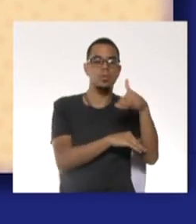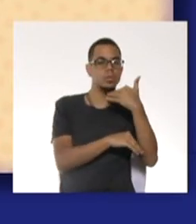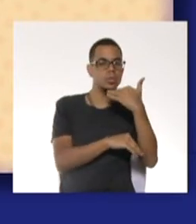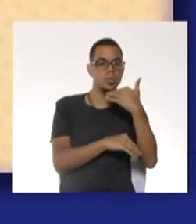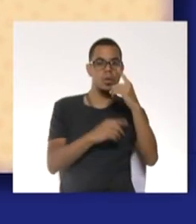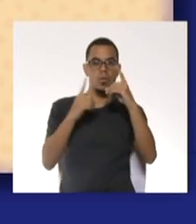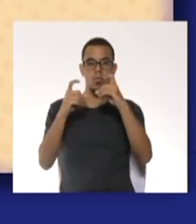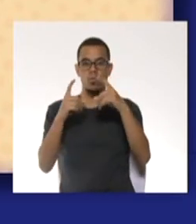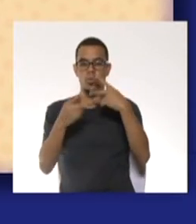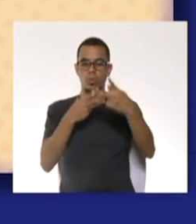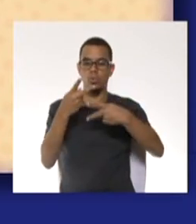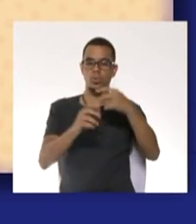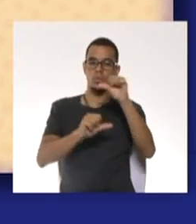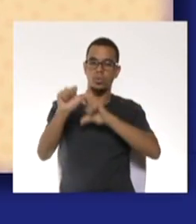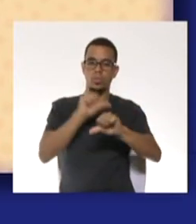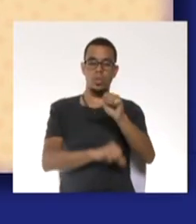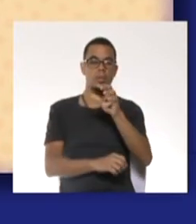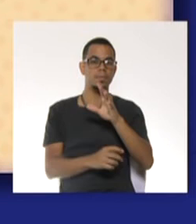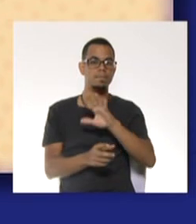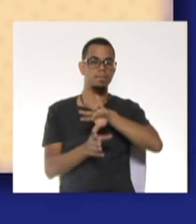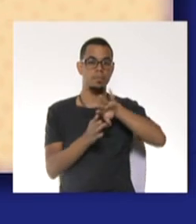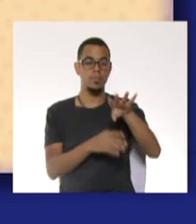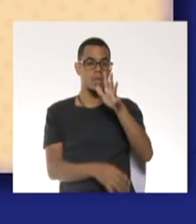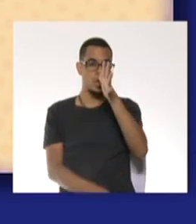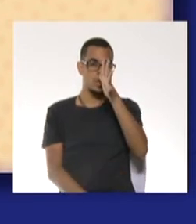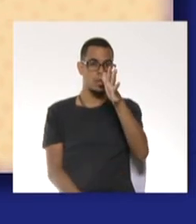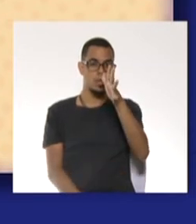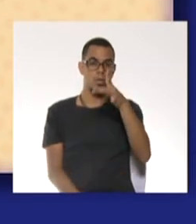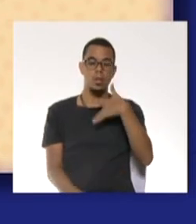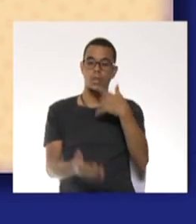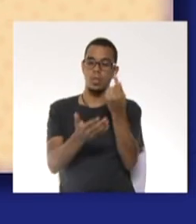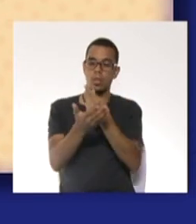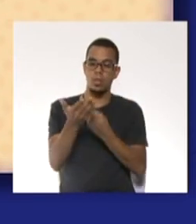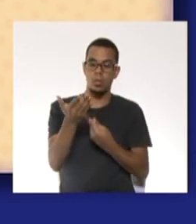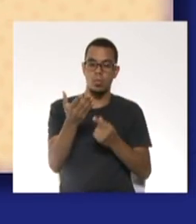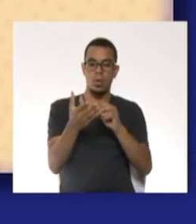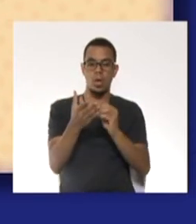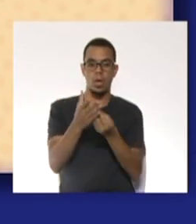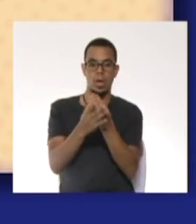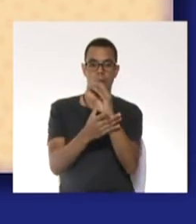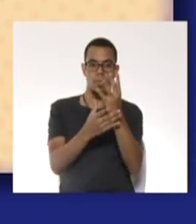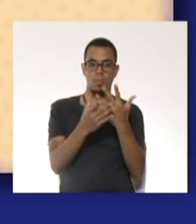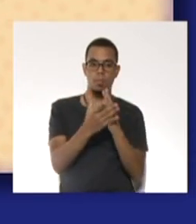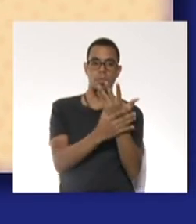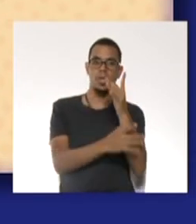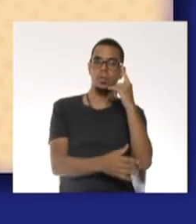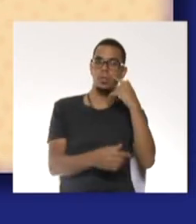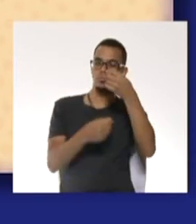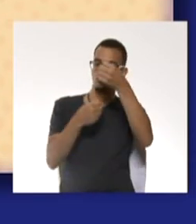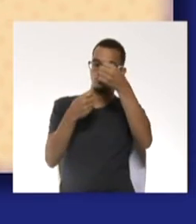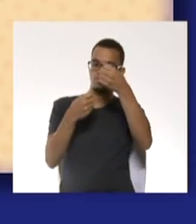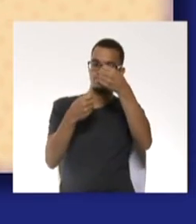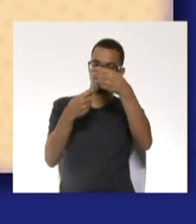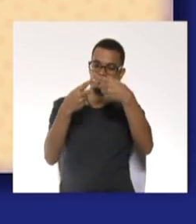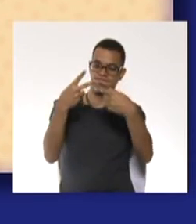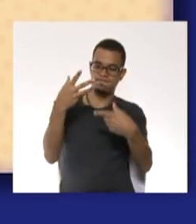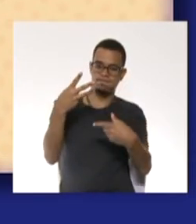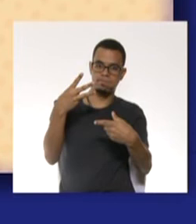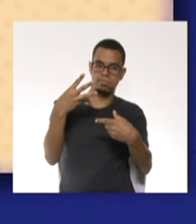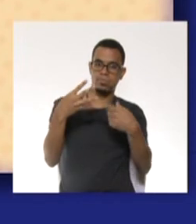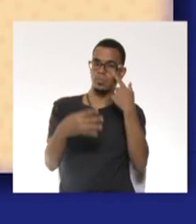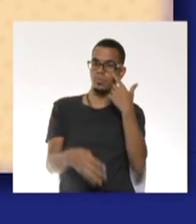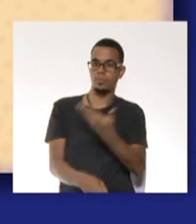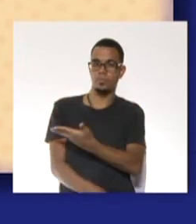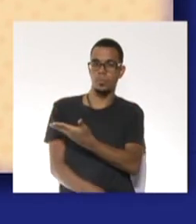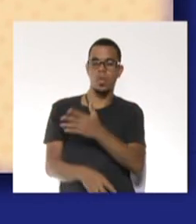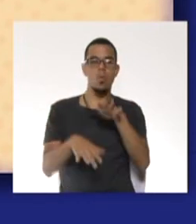imágenes y procesos químicos. Y en quinto año, dibuja las plantas, manzanilla, vainilla, canela, e investiga cuál es